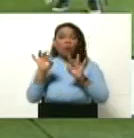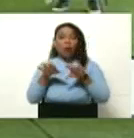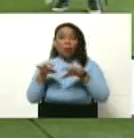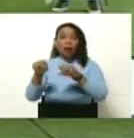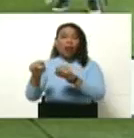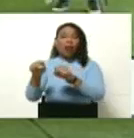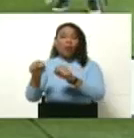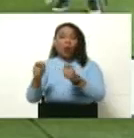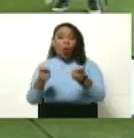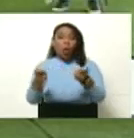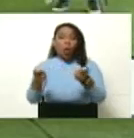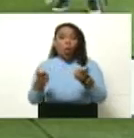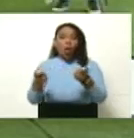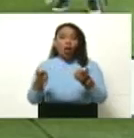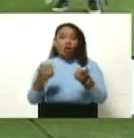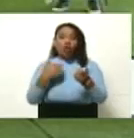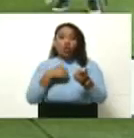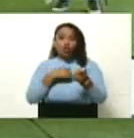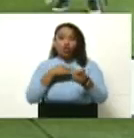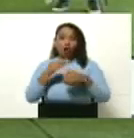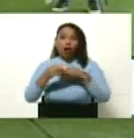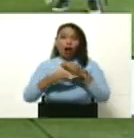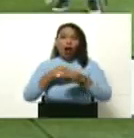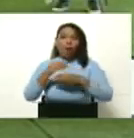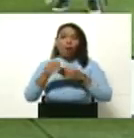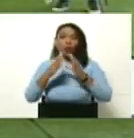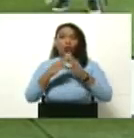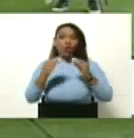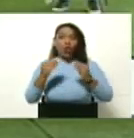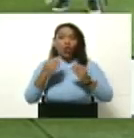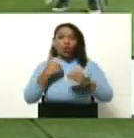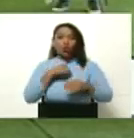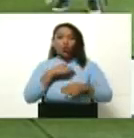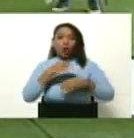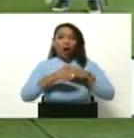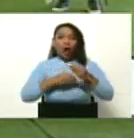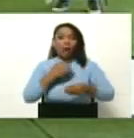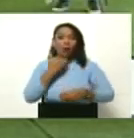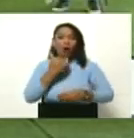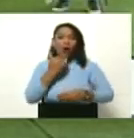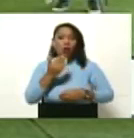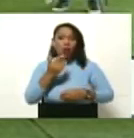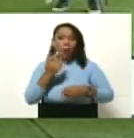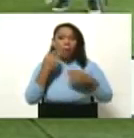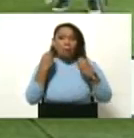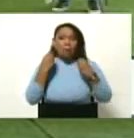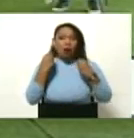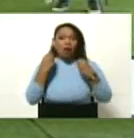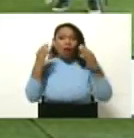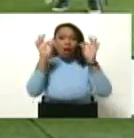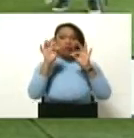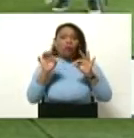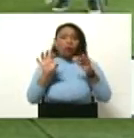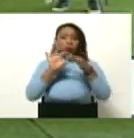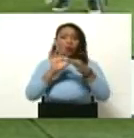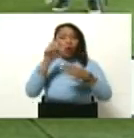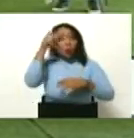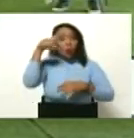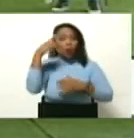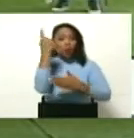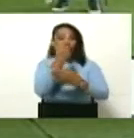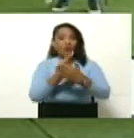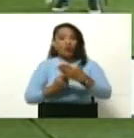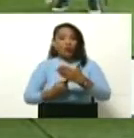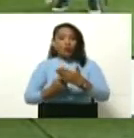imperialismo. Hagamos nosotros todo lo que tengamos que hacer para que los mecanismos de unión de los pueblos sean diseñados a